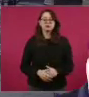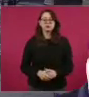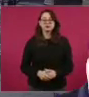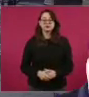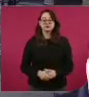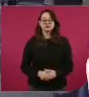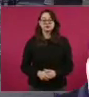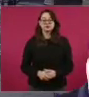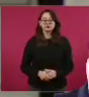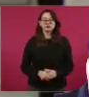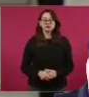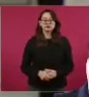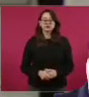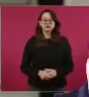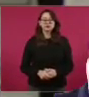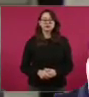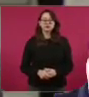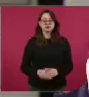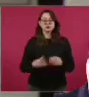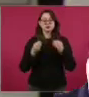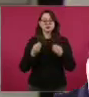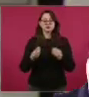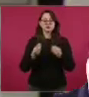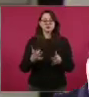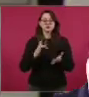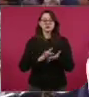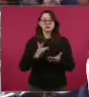Muchas gracias al equipo multidisciplinario.